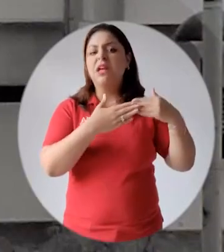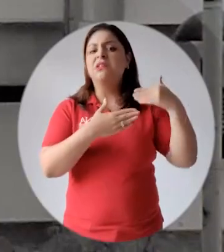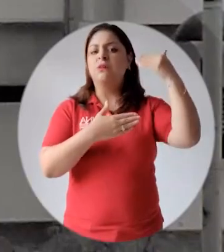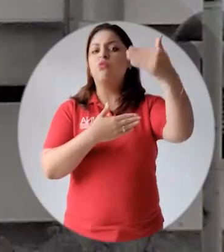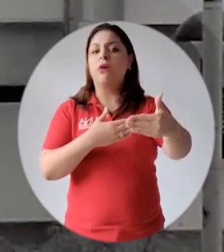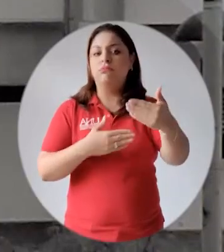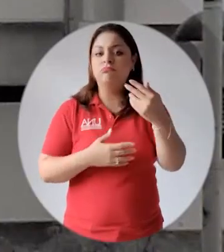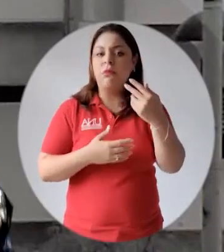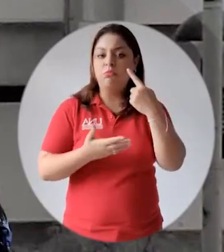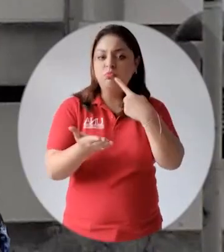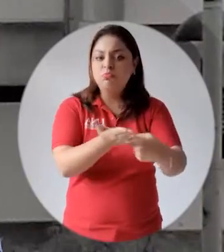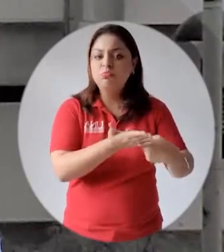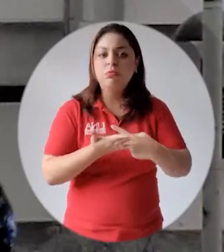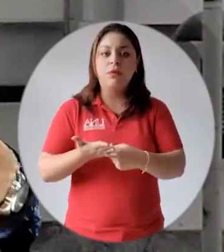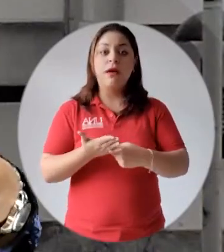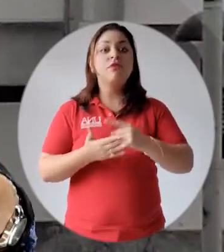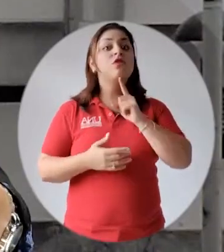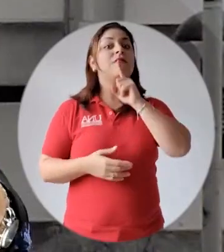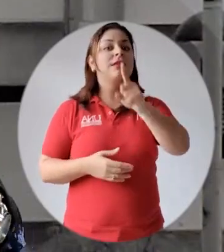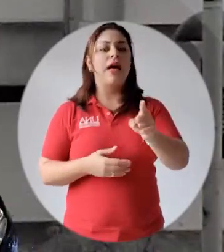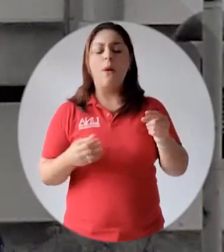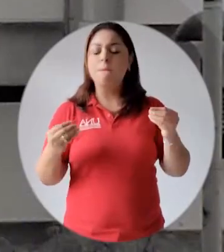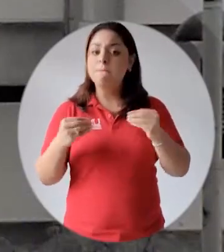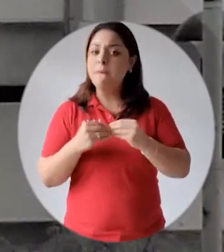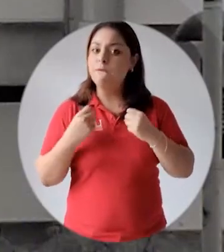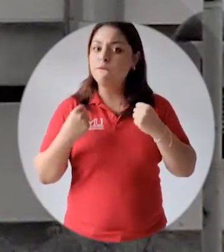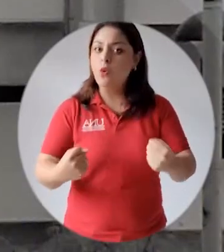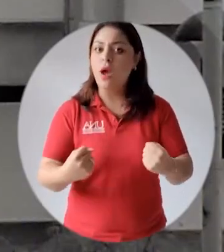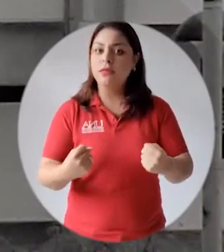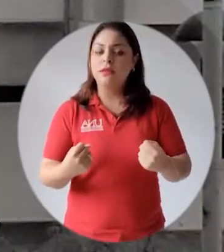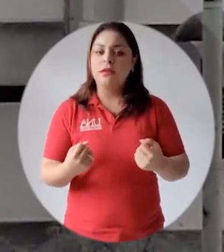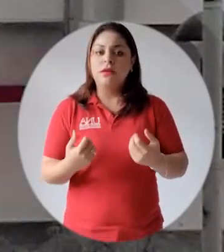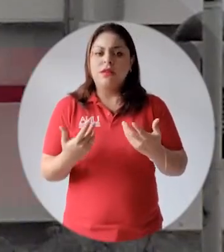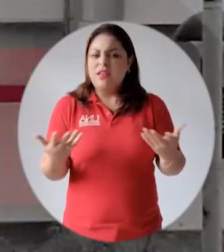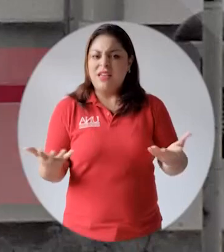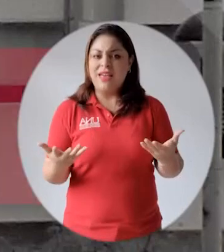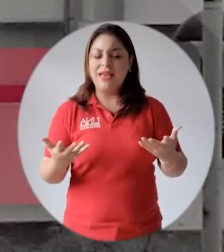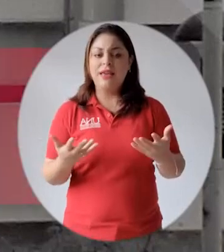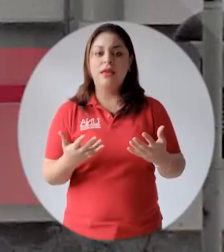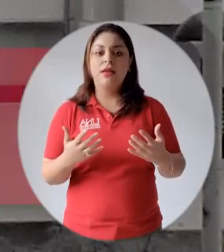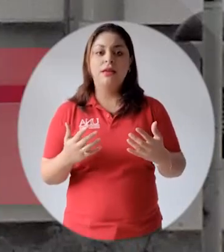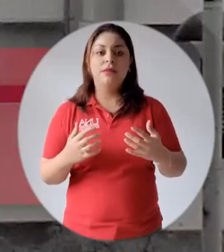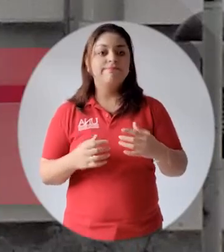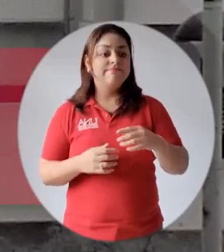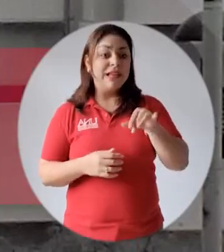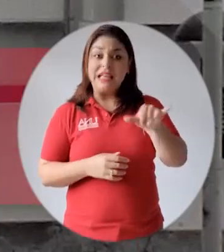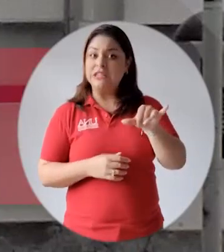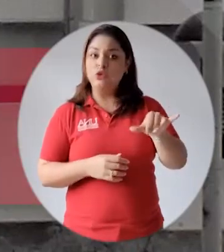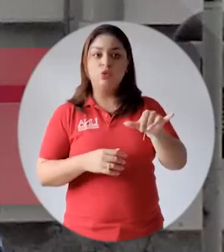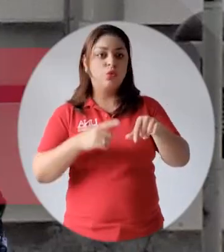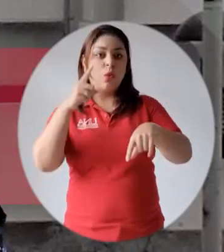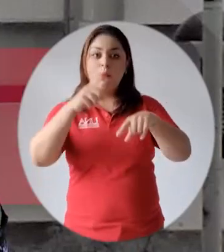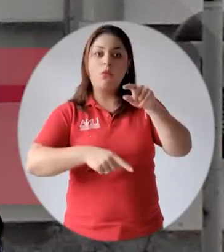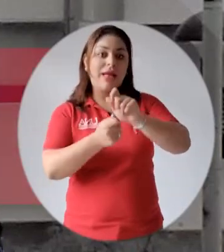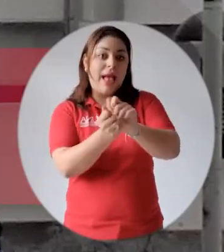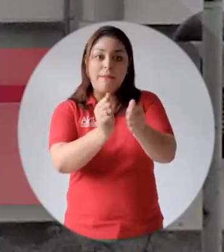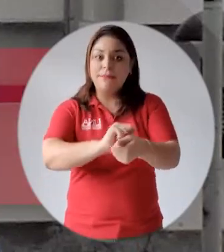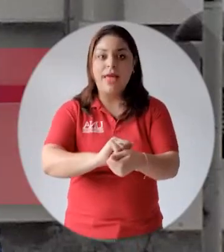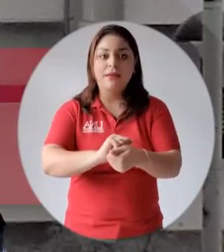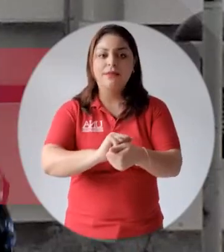podemos dejar de hacerlas un día. Podemos dejar de lavar o de barrer, ¿verdad? Pero cuidar a un niño, cuidar a una